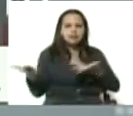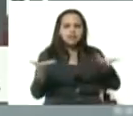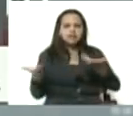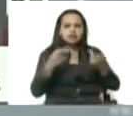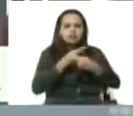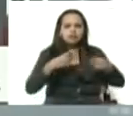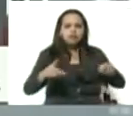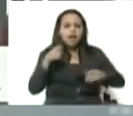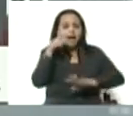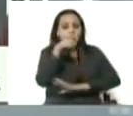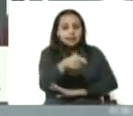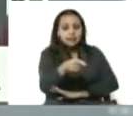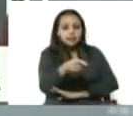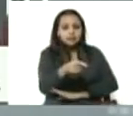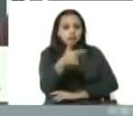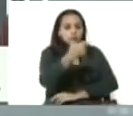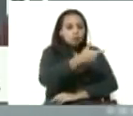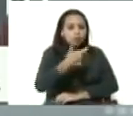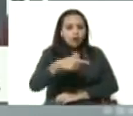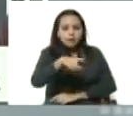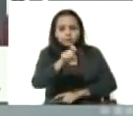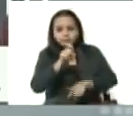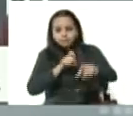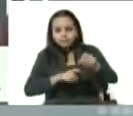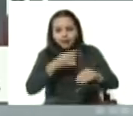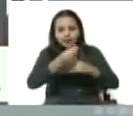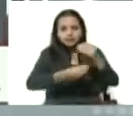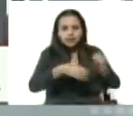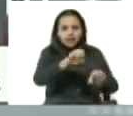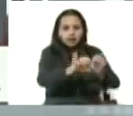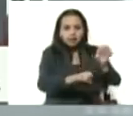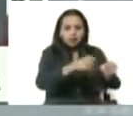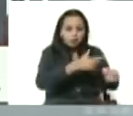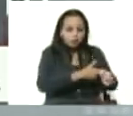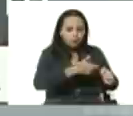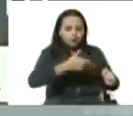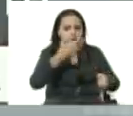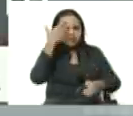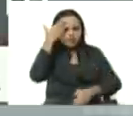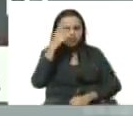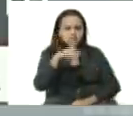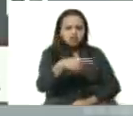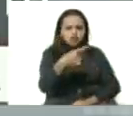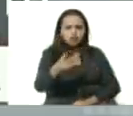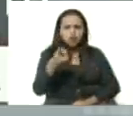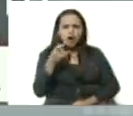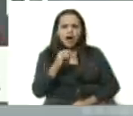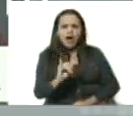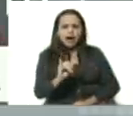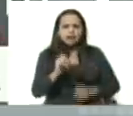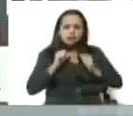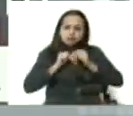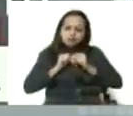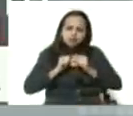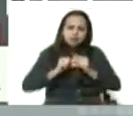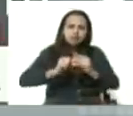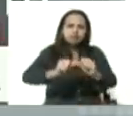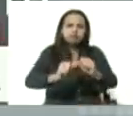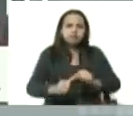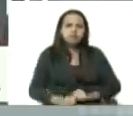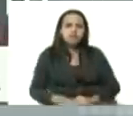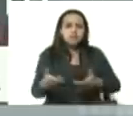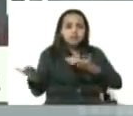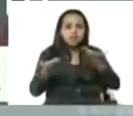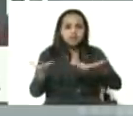públicos, allí vamos a buscar los casos para prevenir y poder permanentemente mantener estos